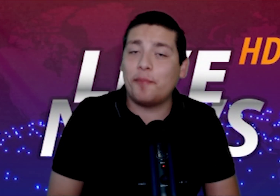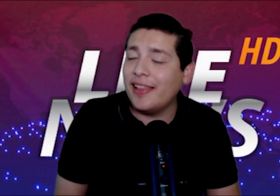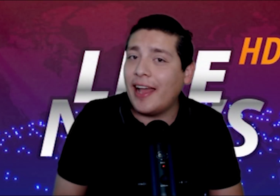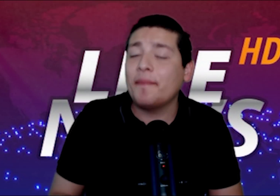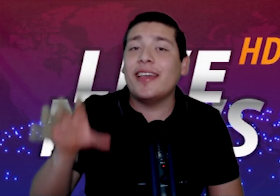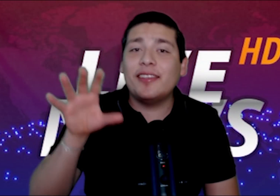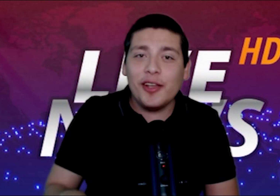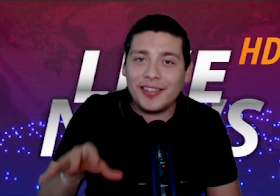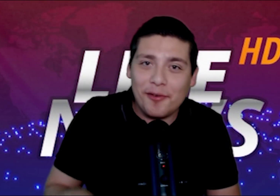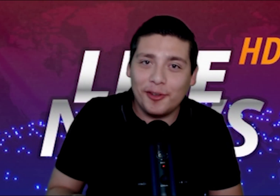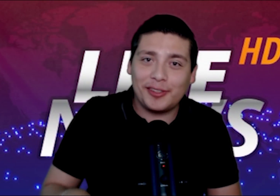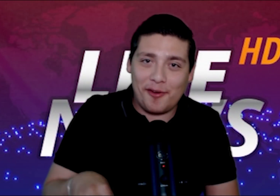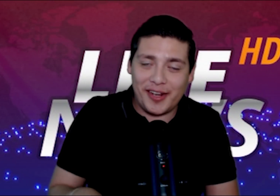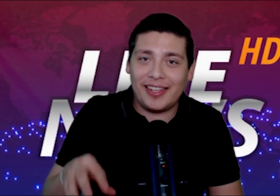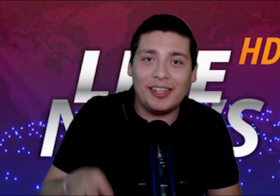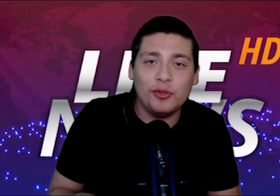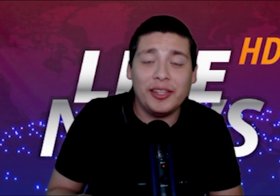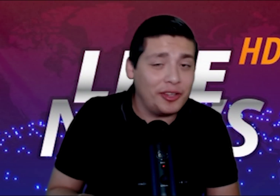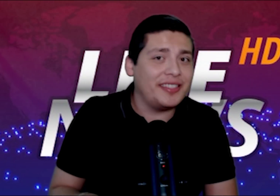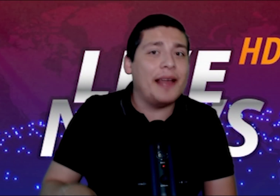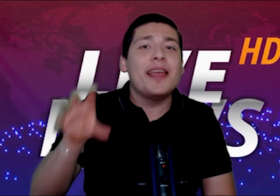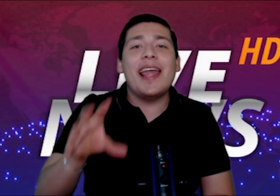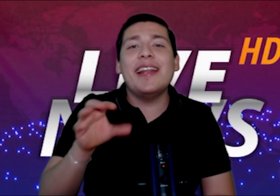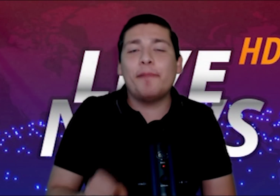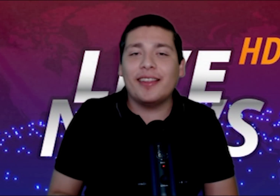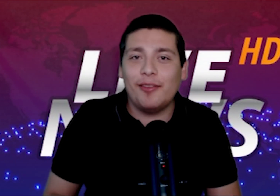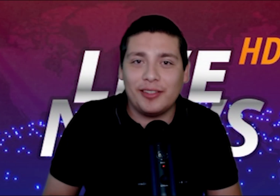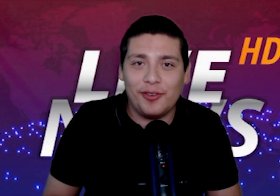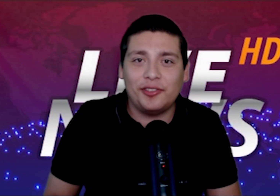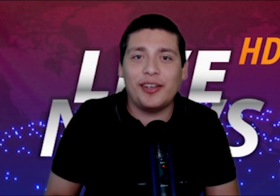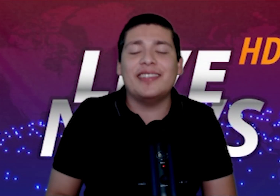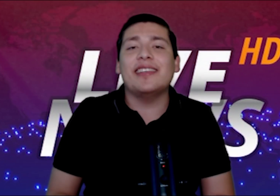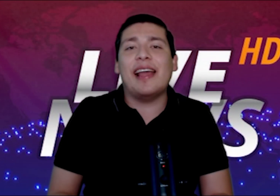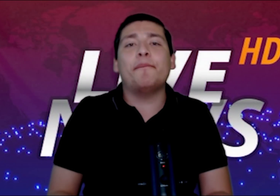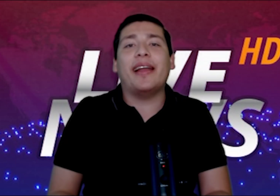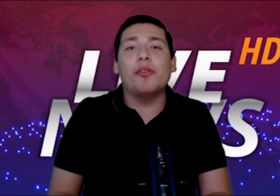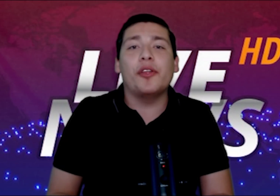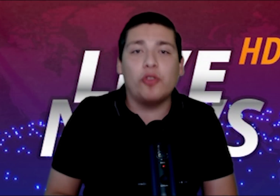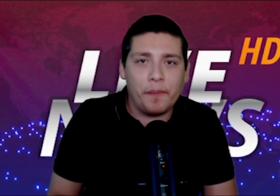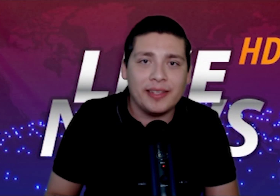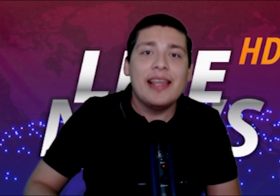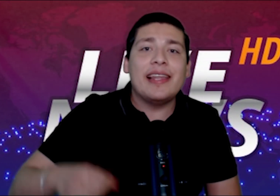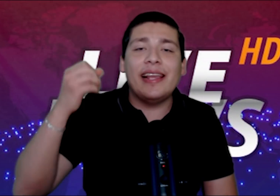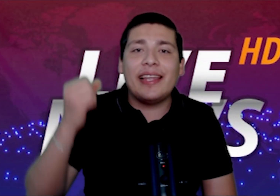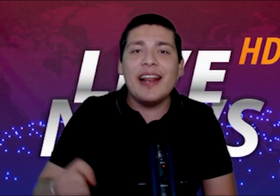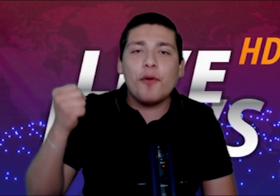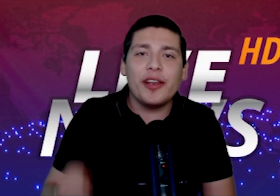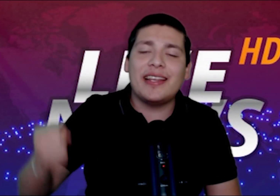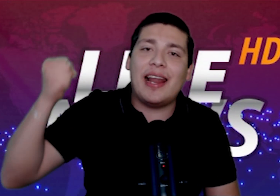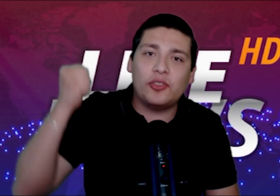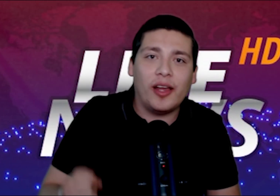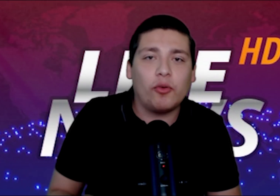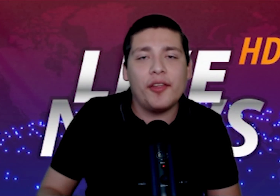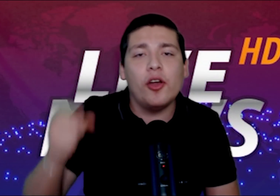dio la espalda. Estoy seguros que con esta noticia en el partido Acción Nacional se están pegando de topes y le quieren